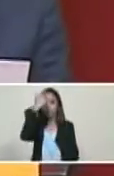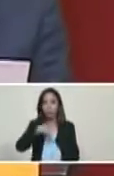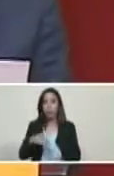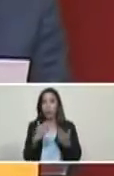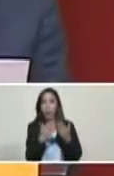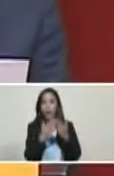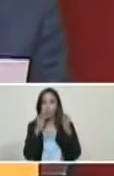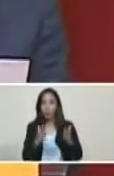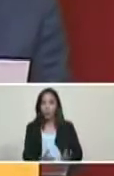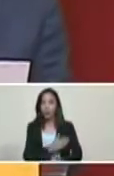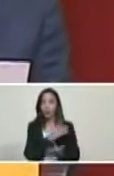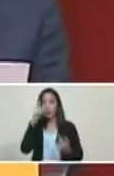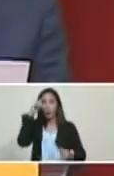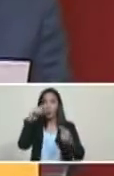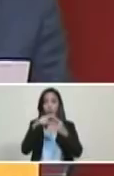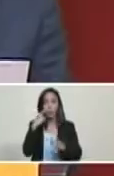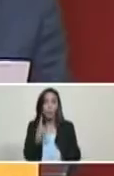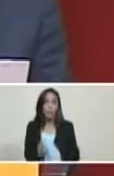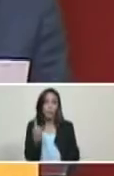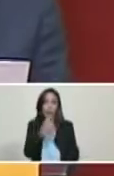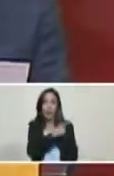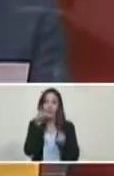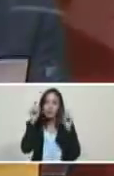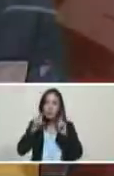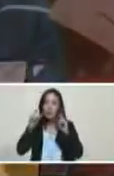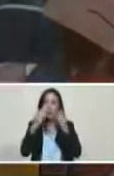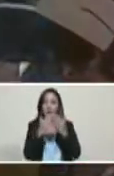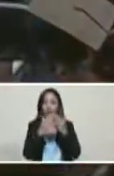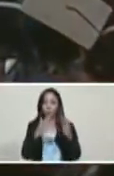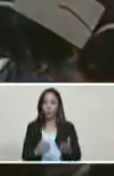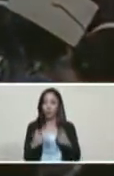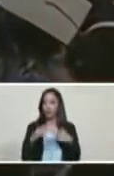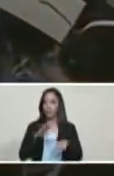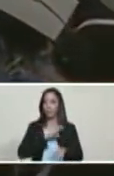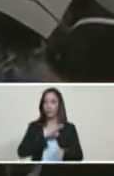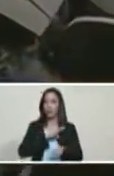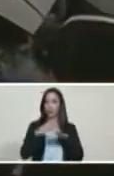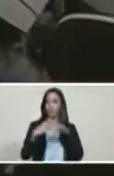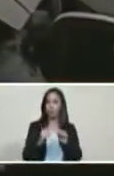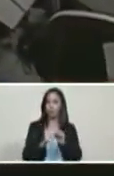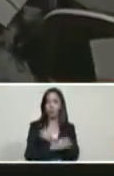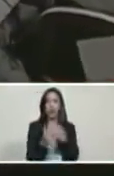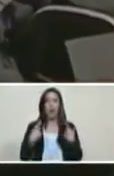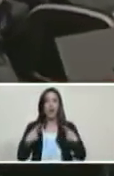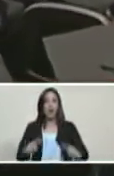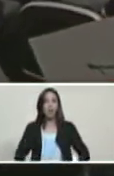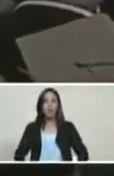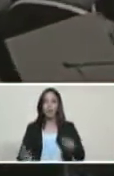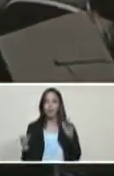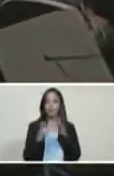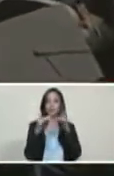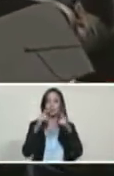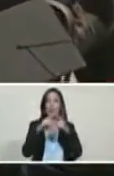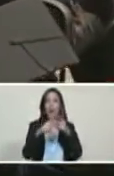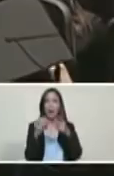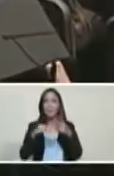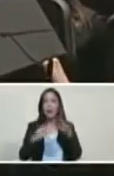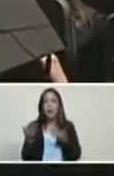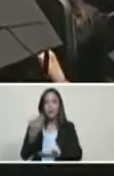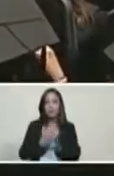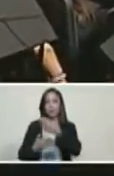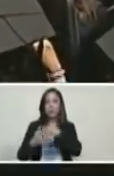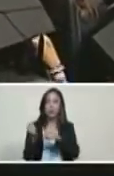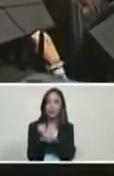activos de su propio aprendizaje. Un aprendizaje vinculado a la vida, a la cotidianidad,